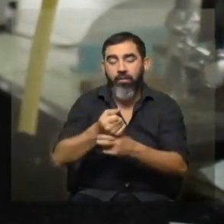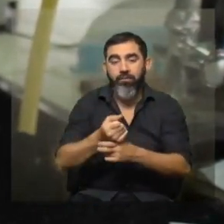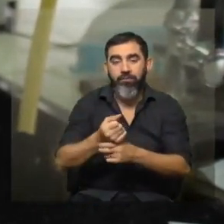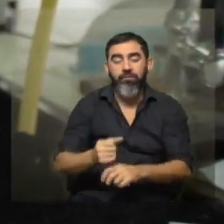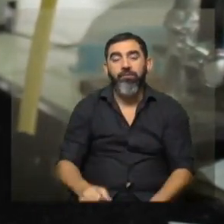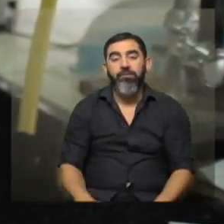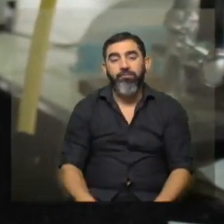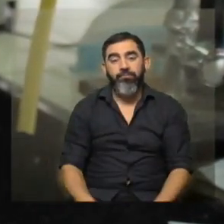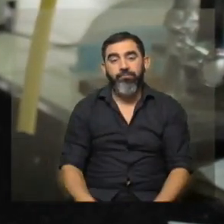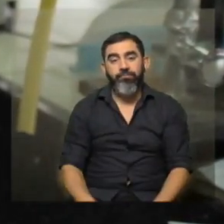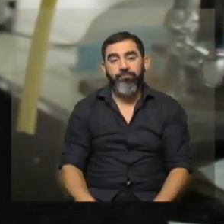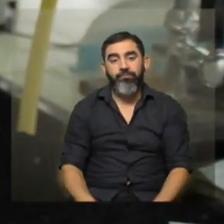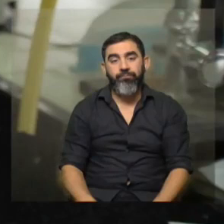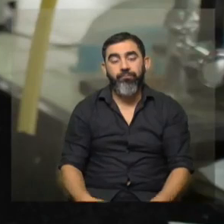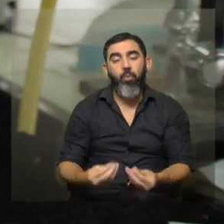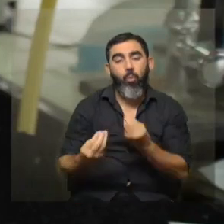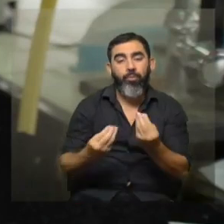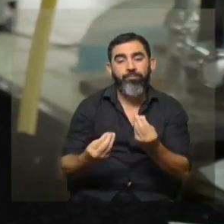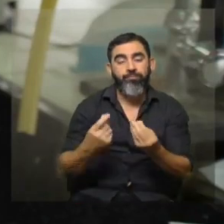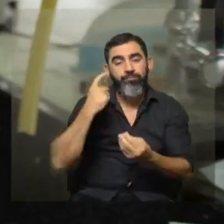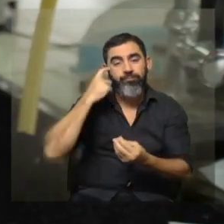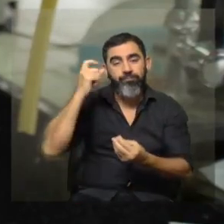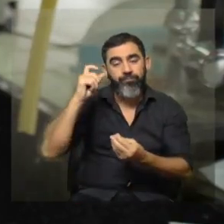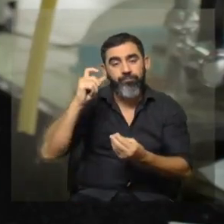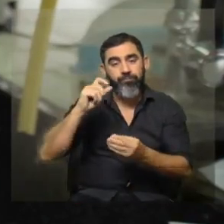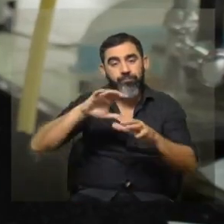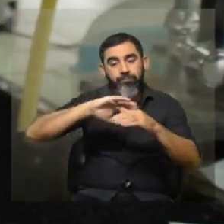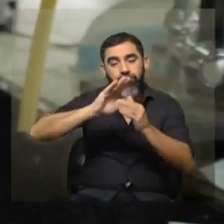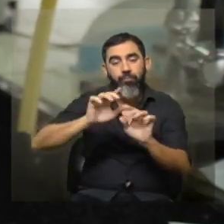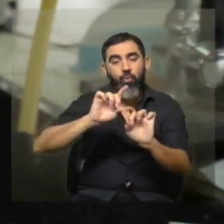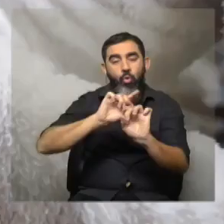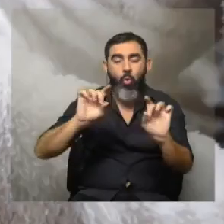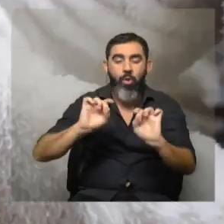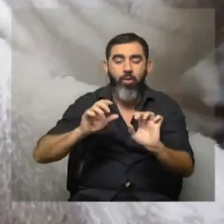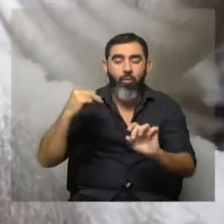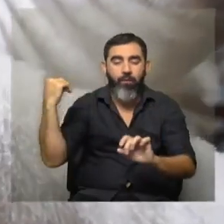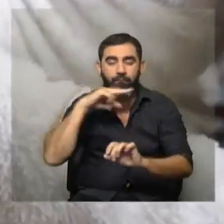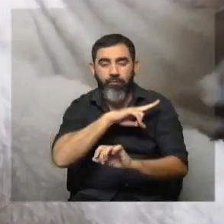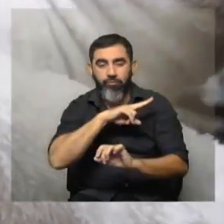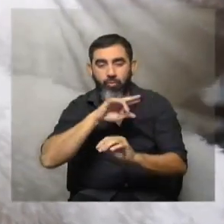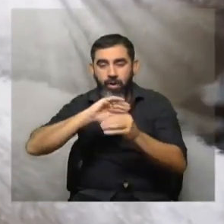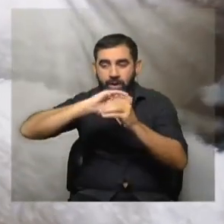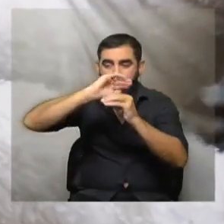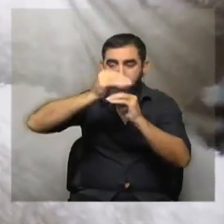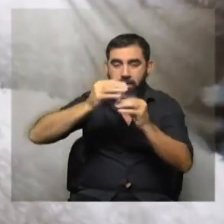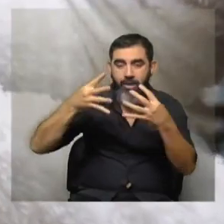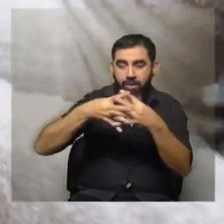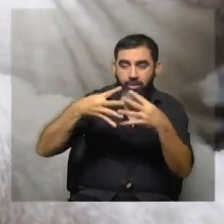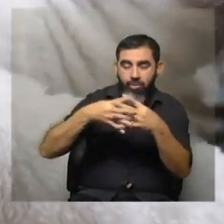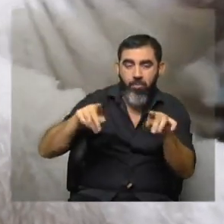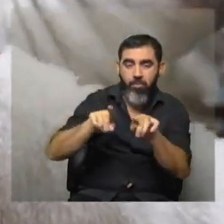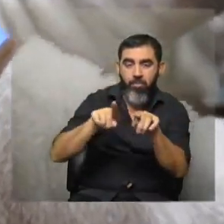eso. Bueno, ¿cómo hacemos? Y ahí surge una idea de hacer nidos artificiales que cumplan con